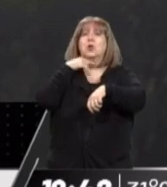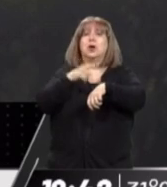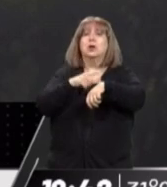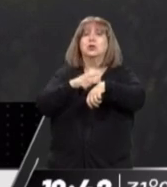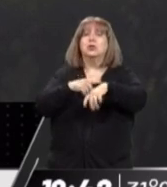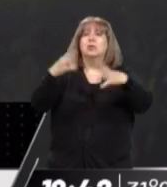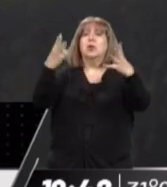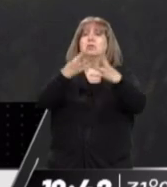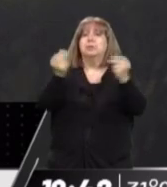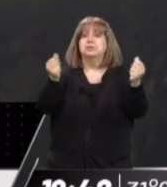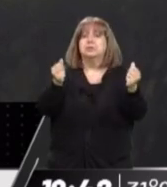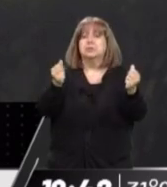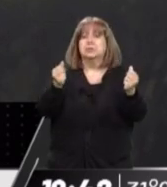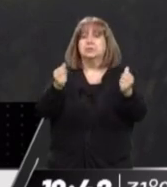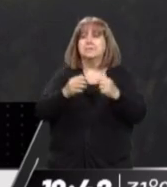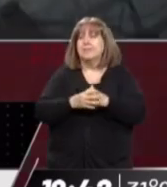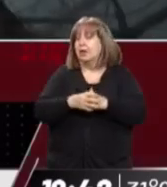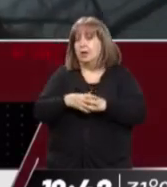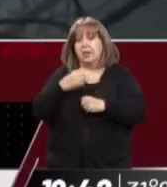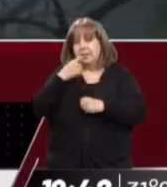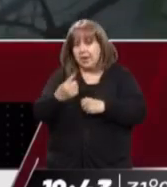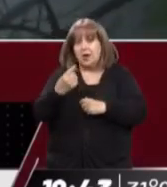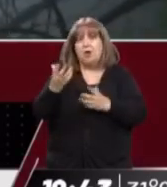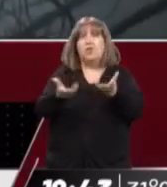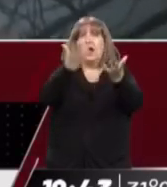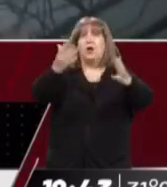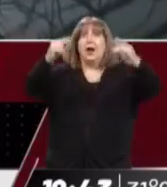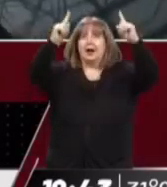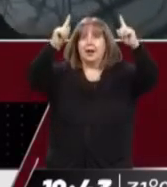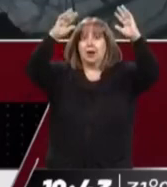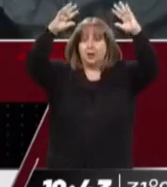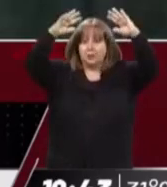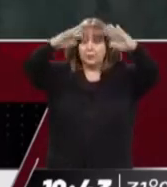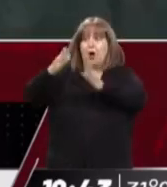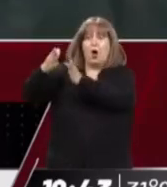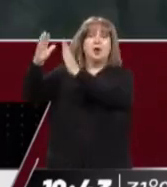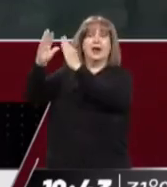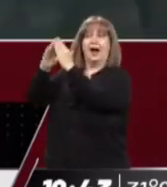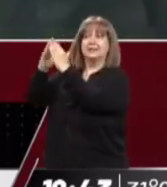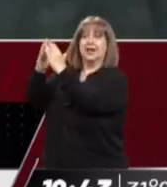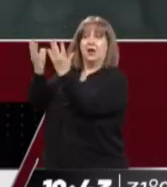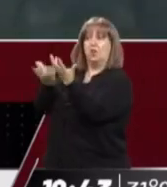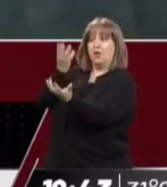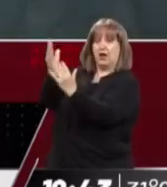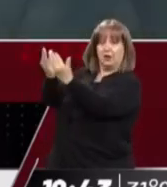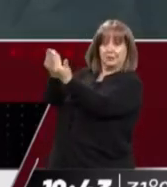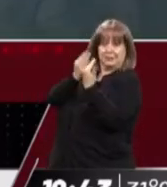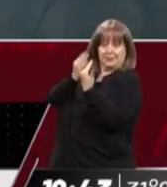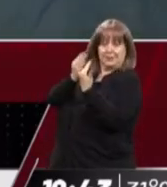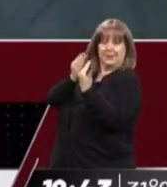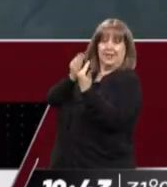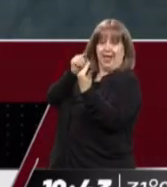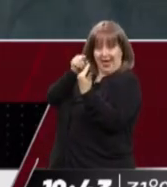controlado dijo que estaban controladas las llamas al menos las que están más cerca de las casas como te dije enorme